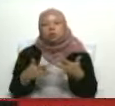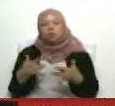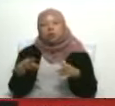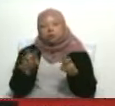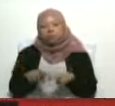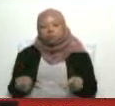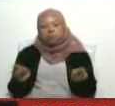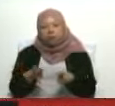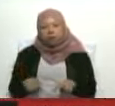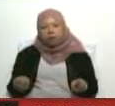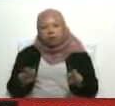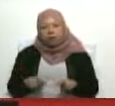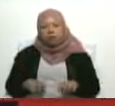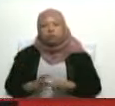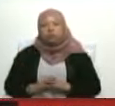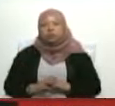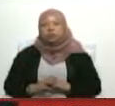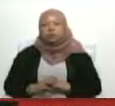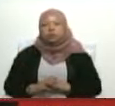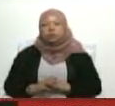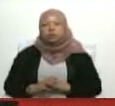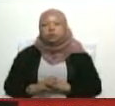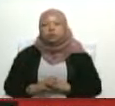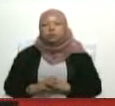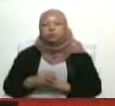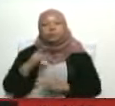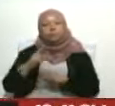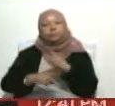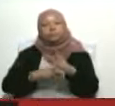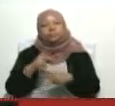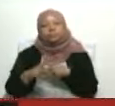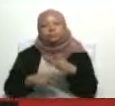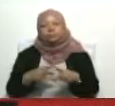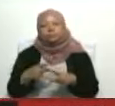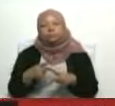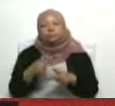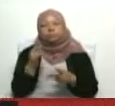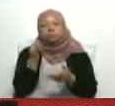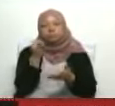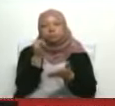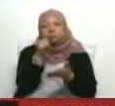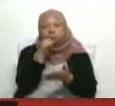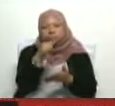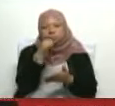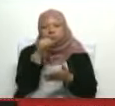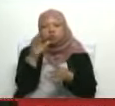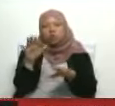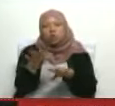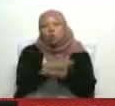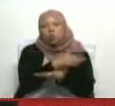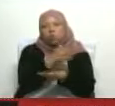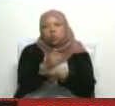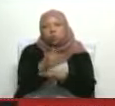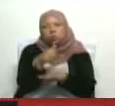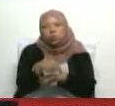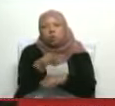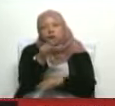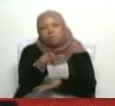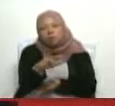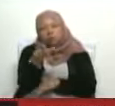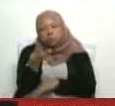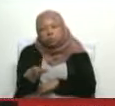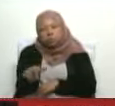investigando y se procederá a las imputaciones y acusaciones respectivas a estos sujetos son